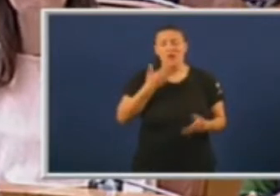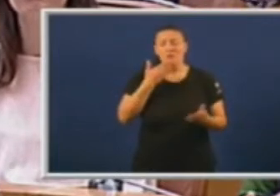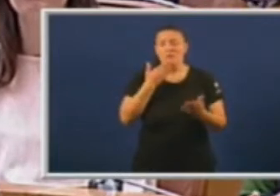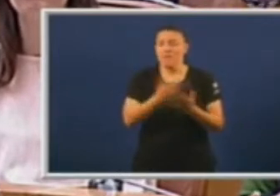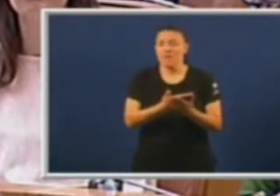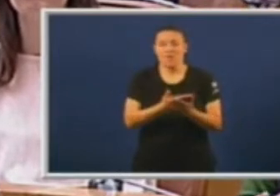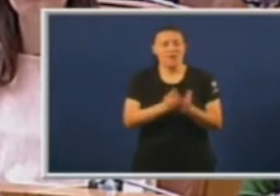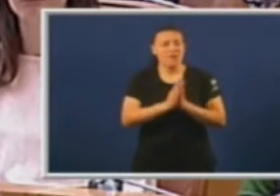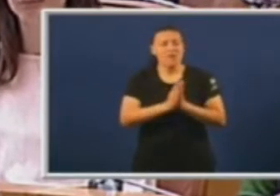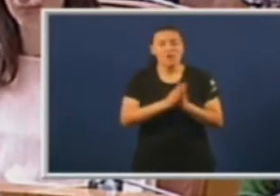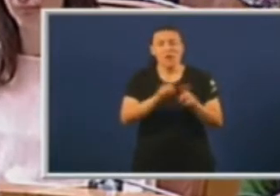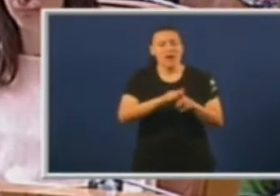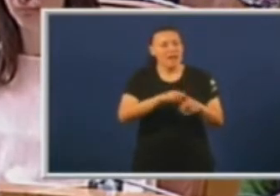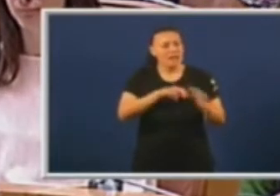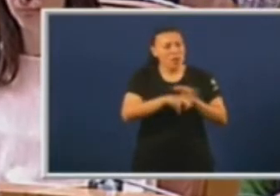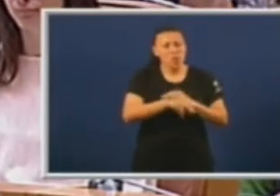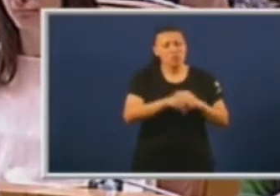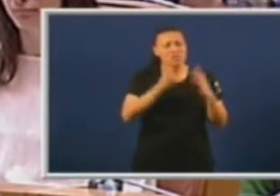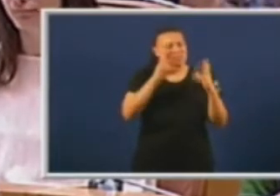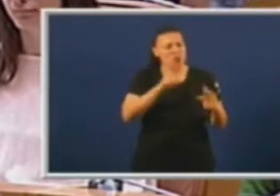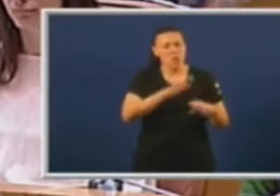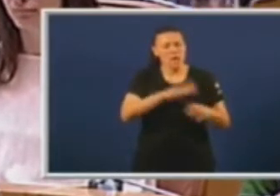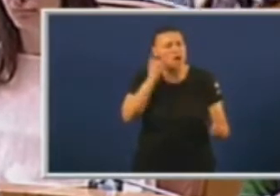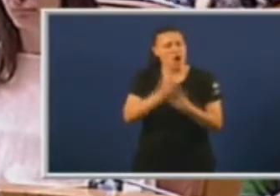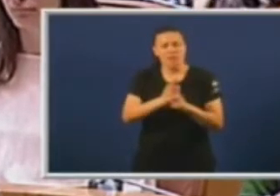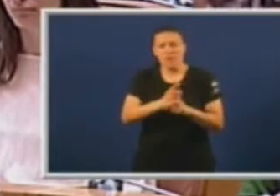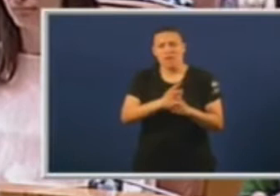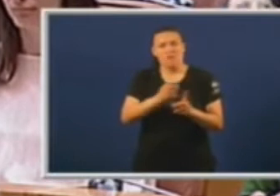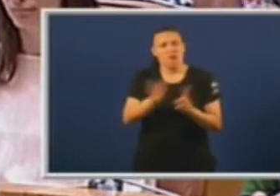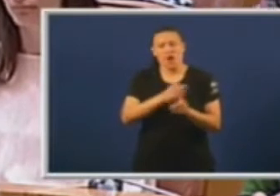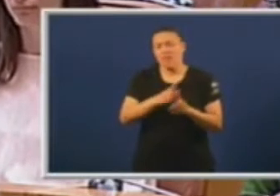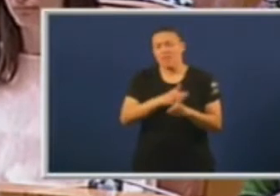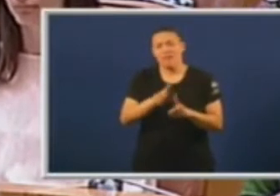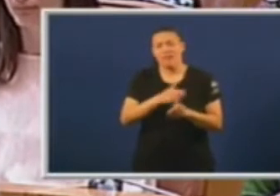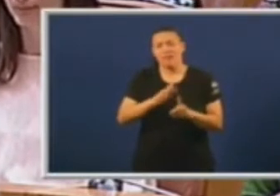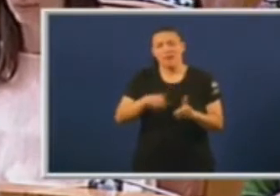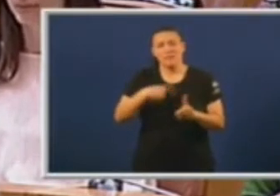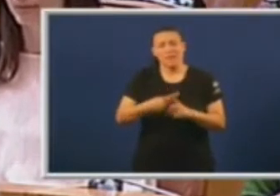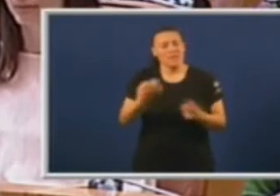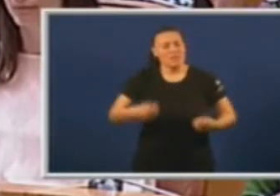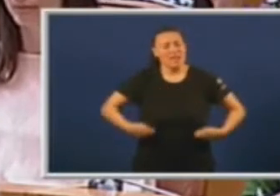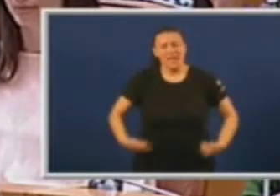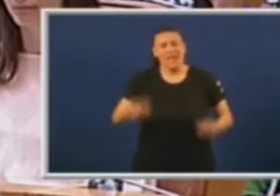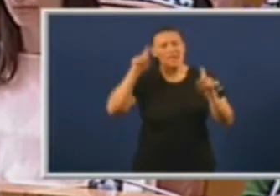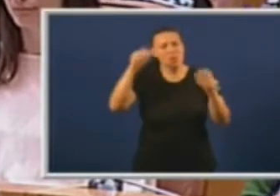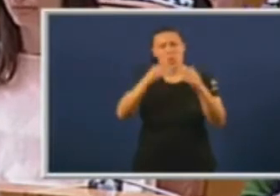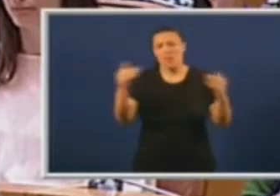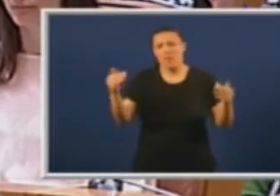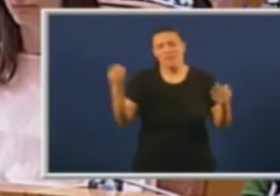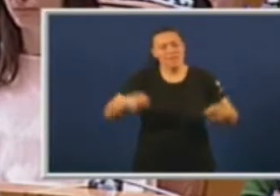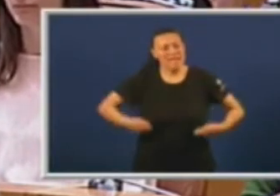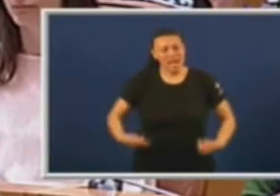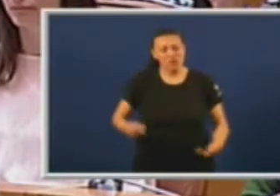escatimen esforzos e recursos para loitar contra a violencia e, sobre todo, para que invirtan en educación en igualdade, porque hai